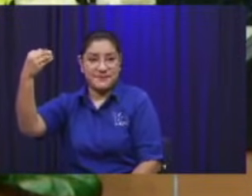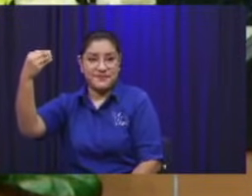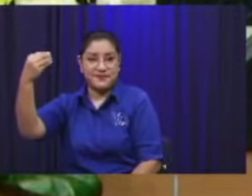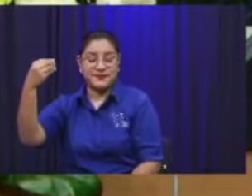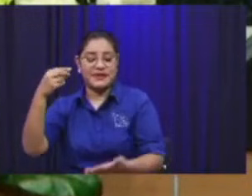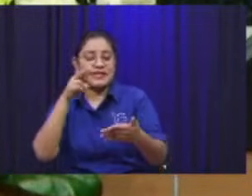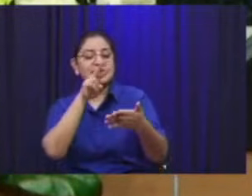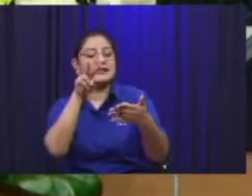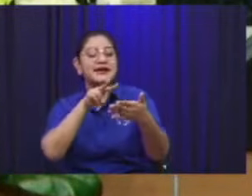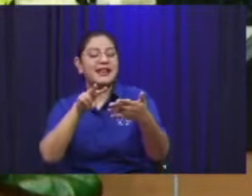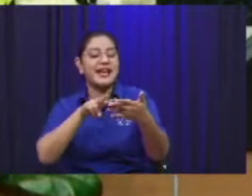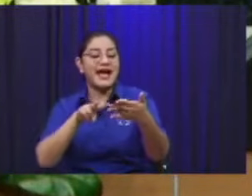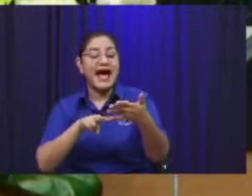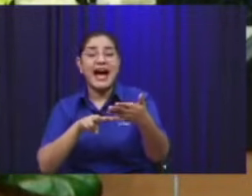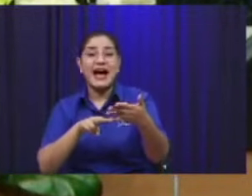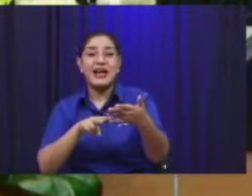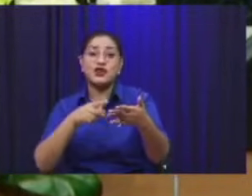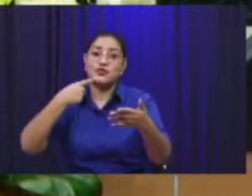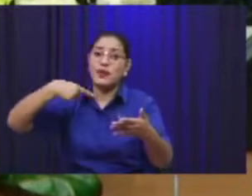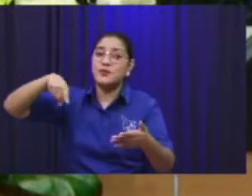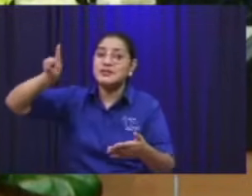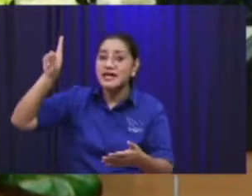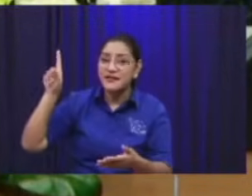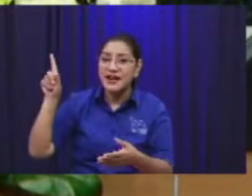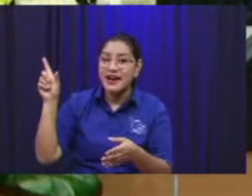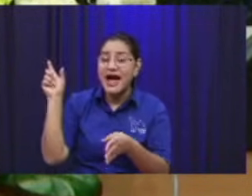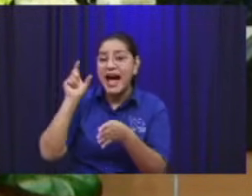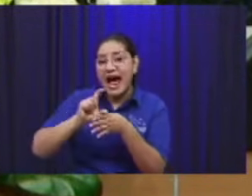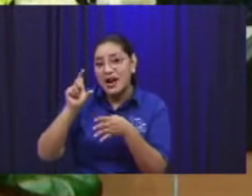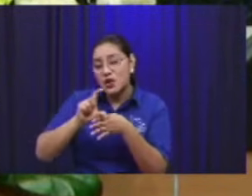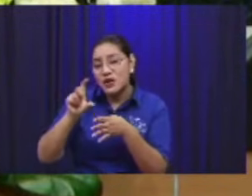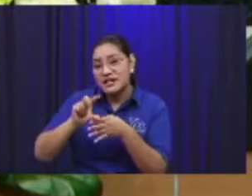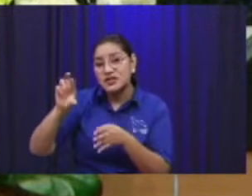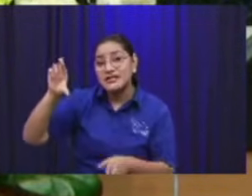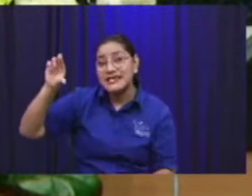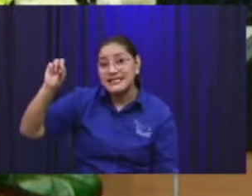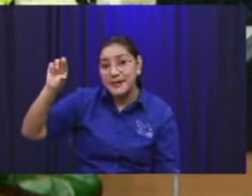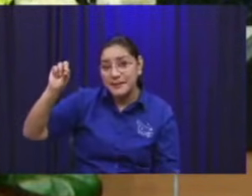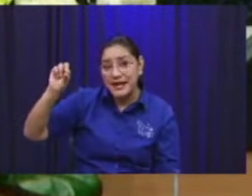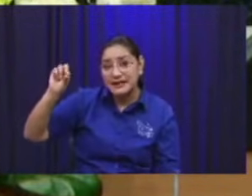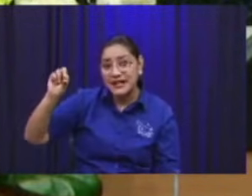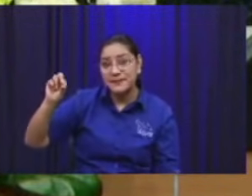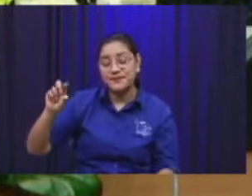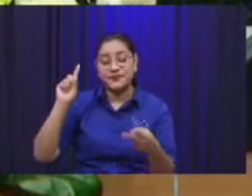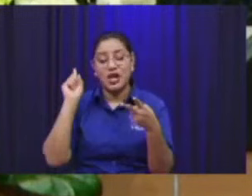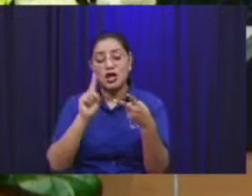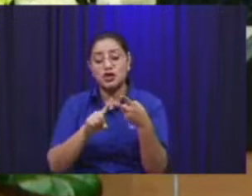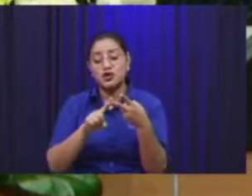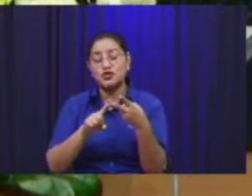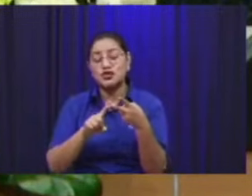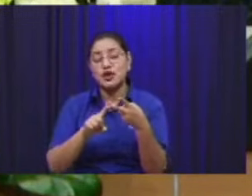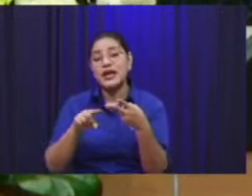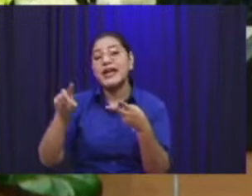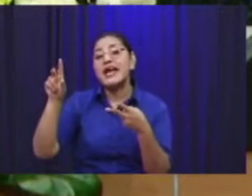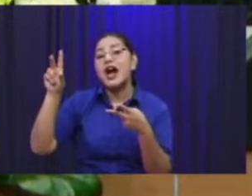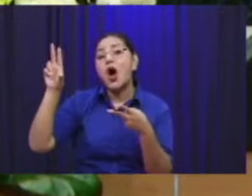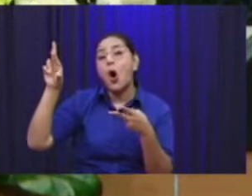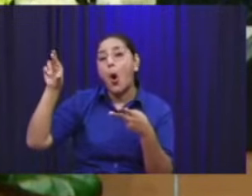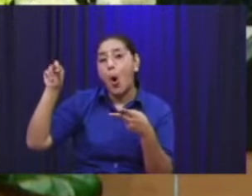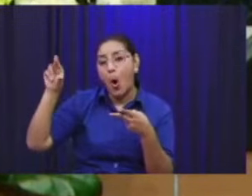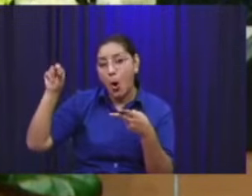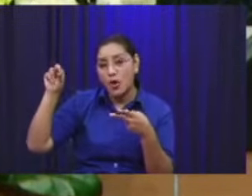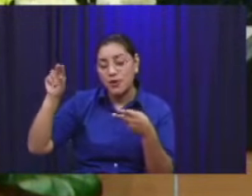que vamos a salir con objetos de plata dice acá que vamos a salir con objetos de oro